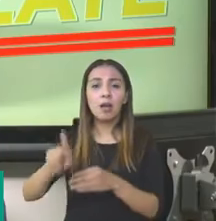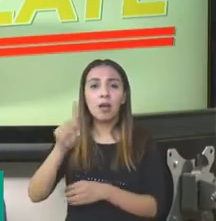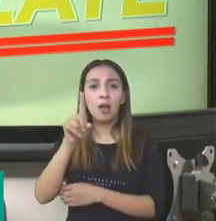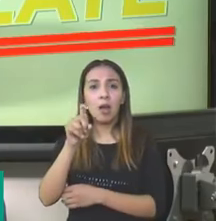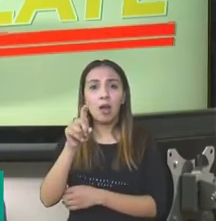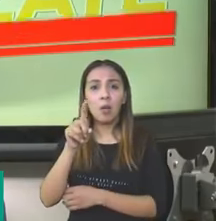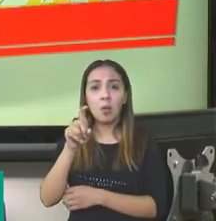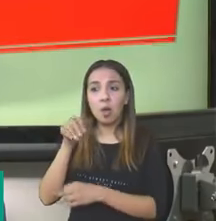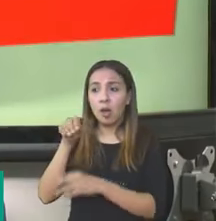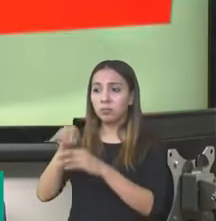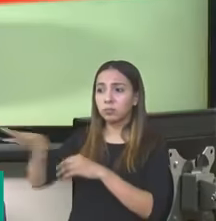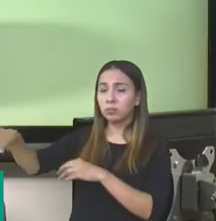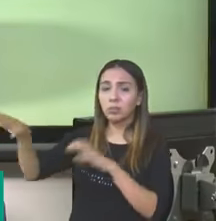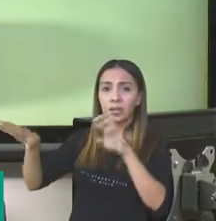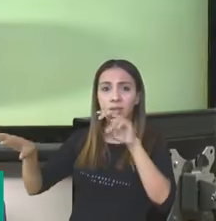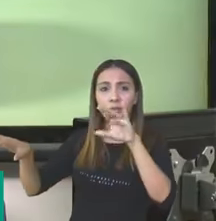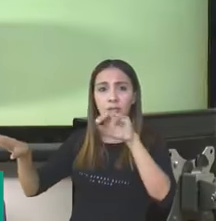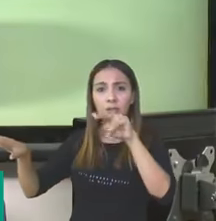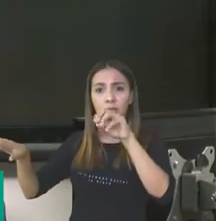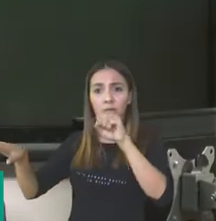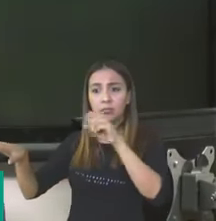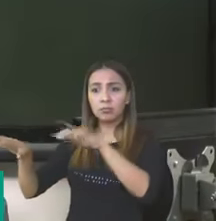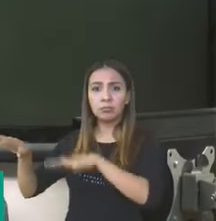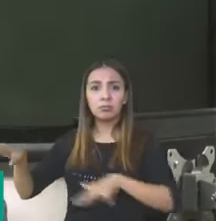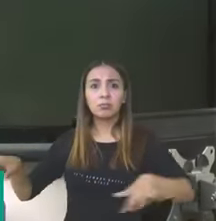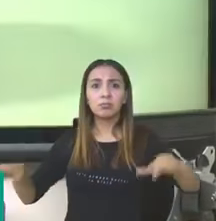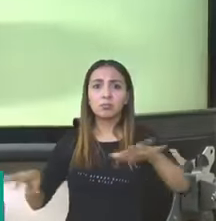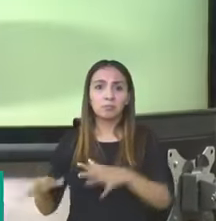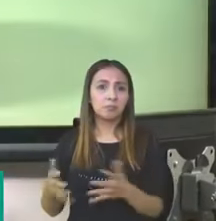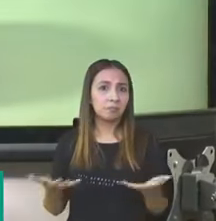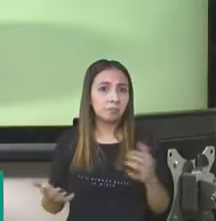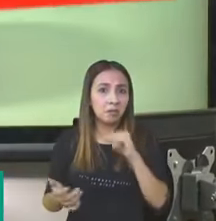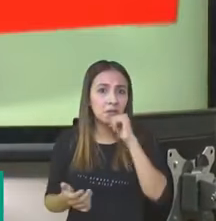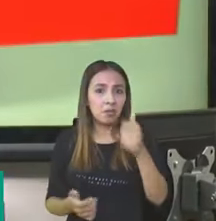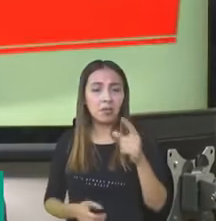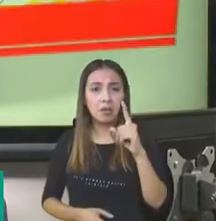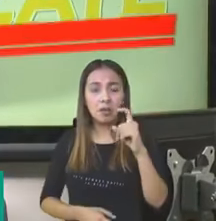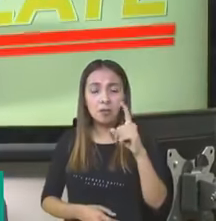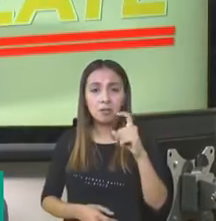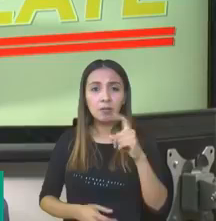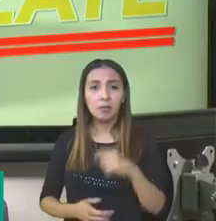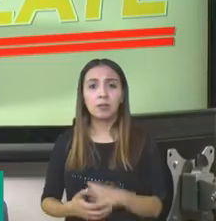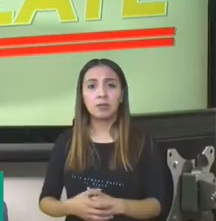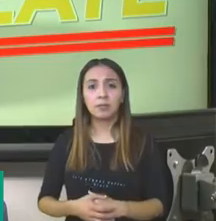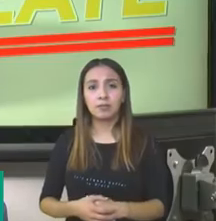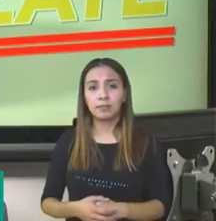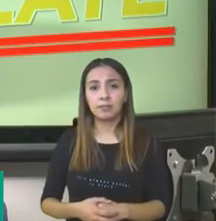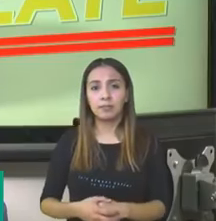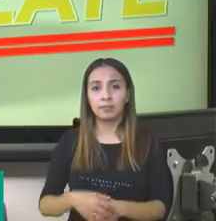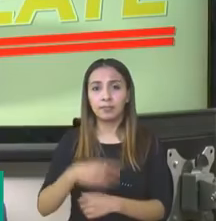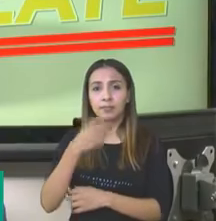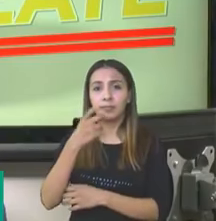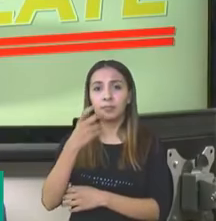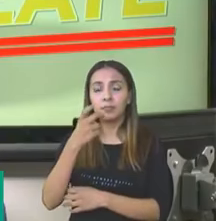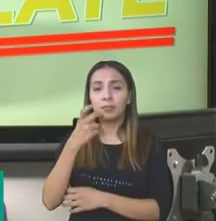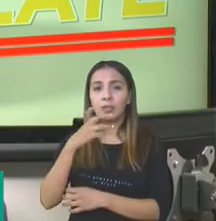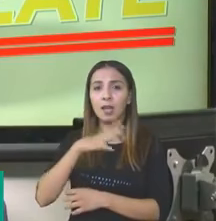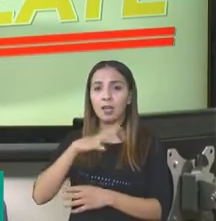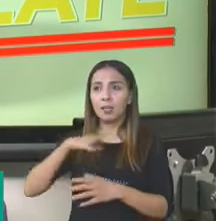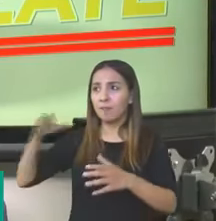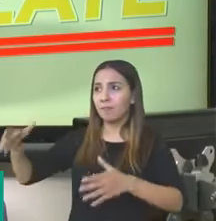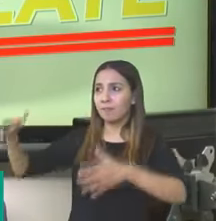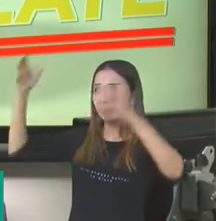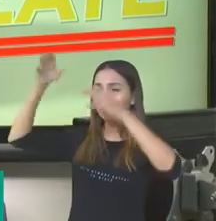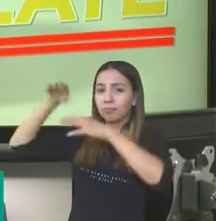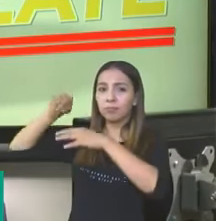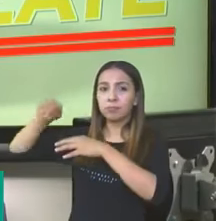los Encinos y nosotros pues nos quedamos sin agua. Entonces la poca que cae llega a los Encinos y a